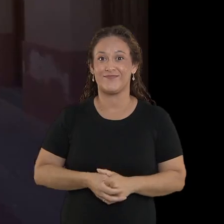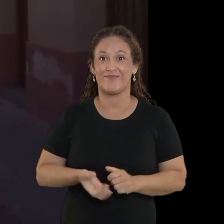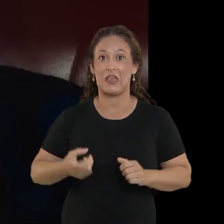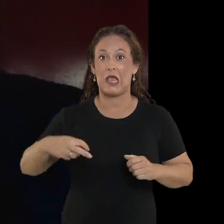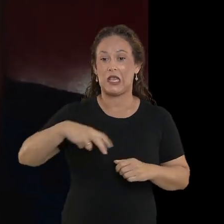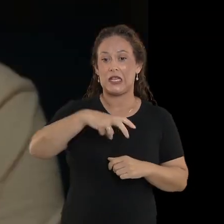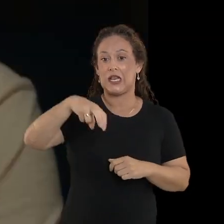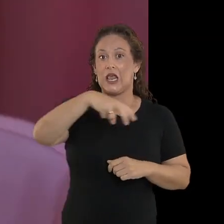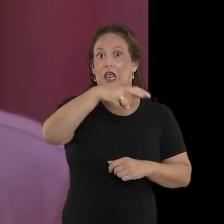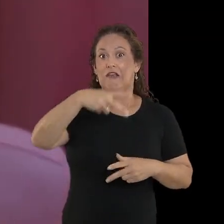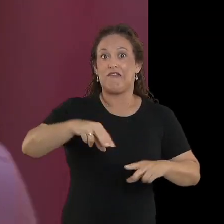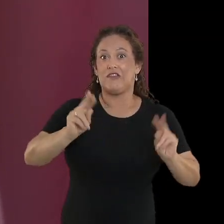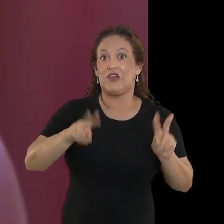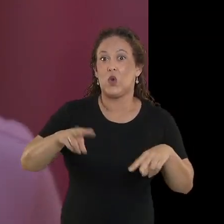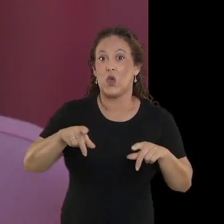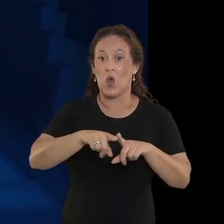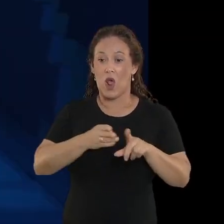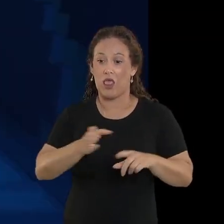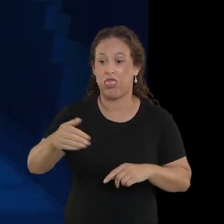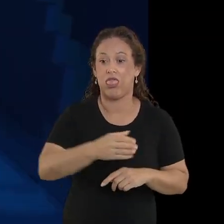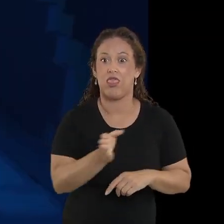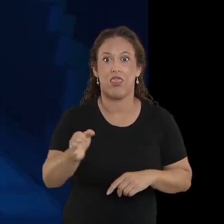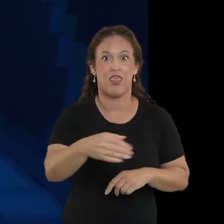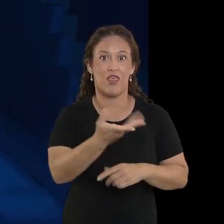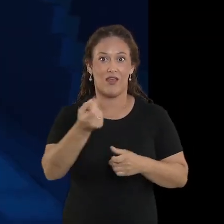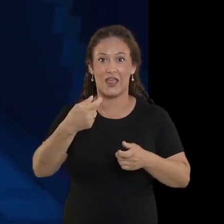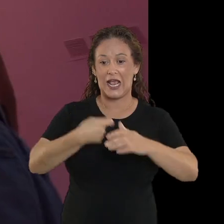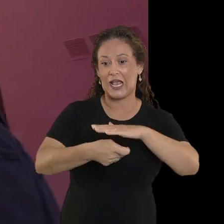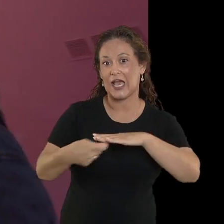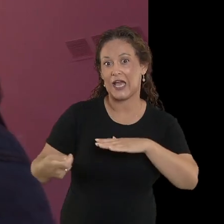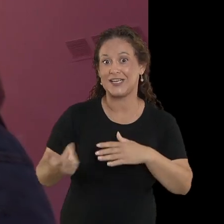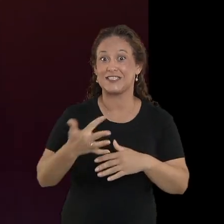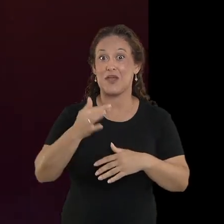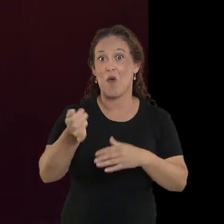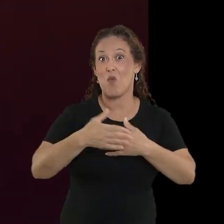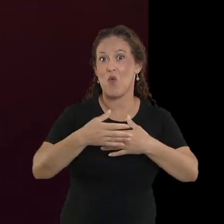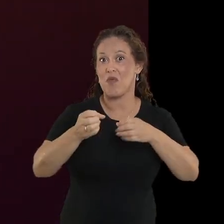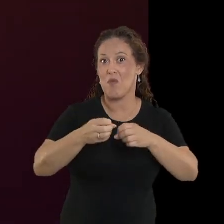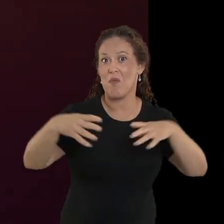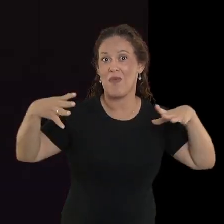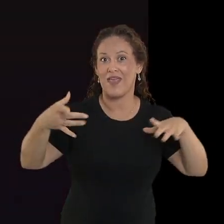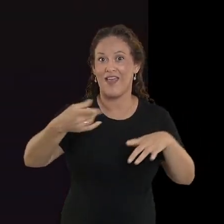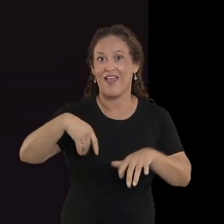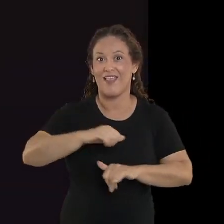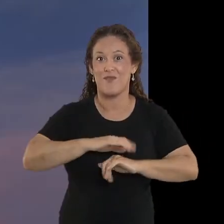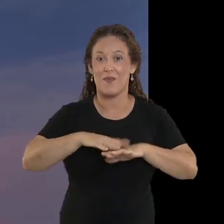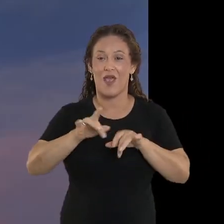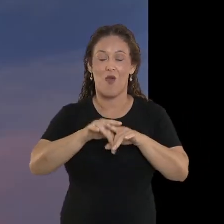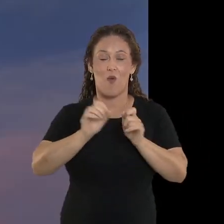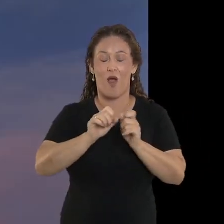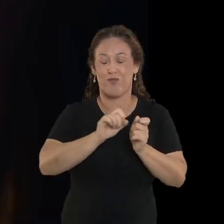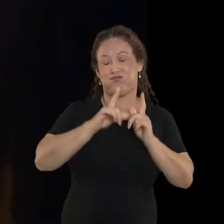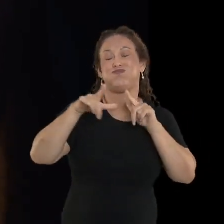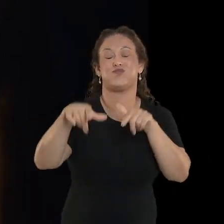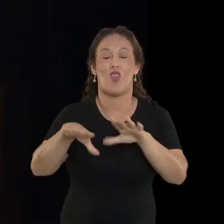vez. Escaleras infinitas, un laberinto interminable, una baraja de naipes y puertas mágicas que nos esperan